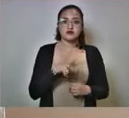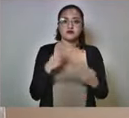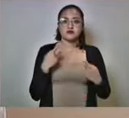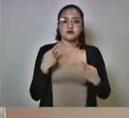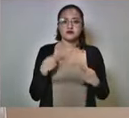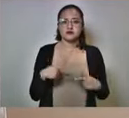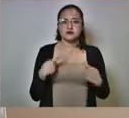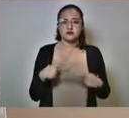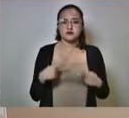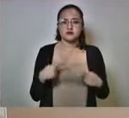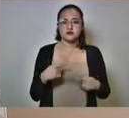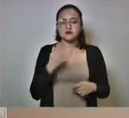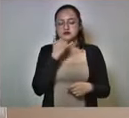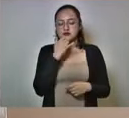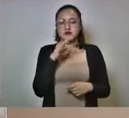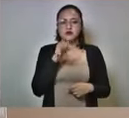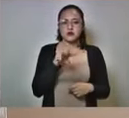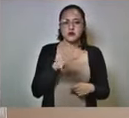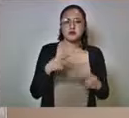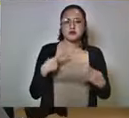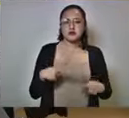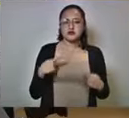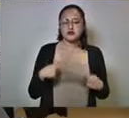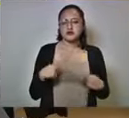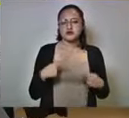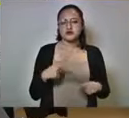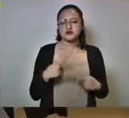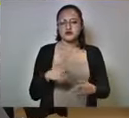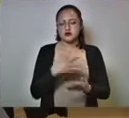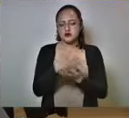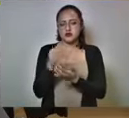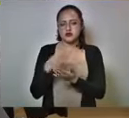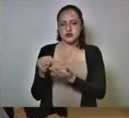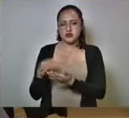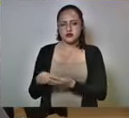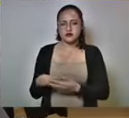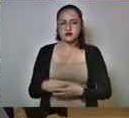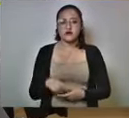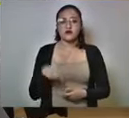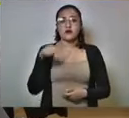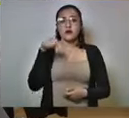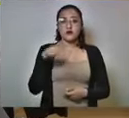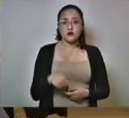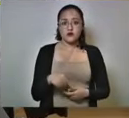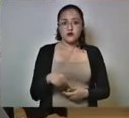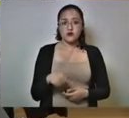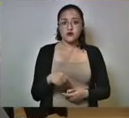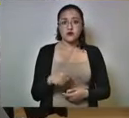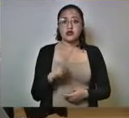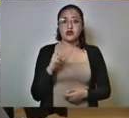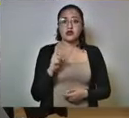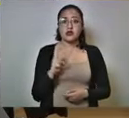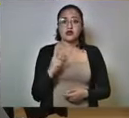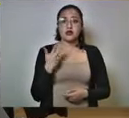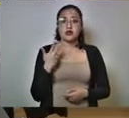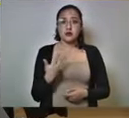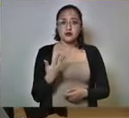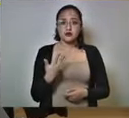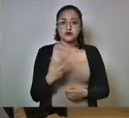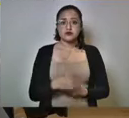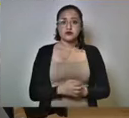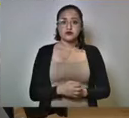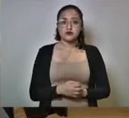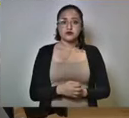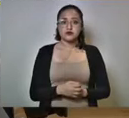casos, 19, ¿verdad? 19 casos de contagio y hoy tuvimos 38 casos. O